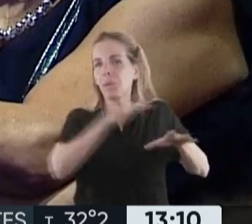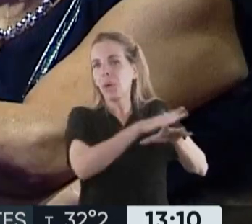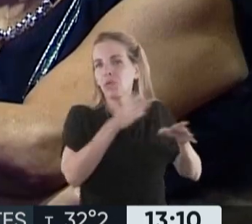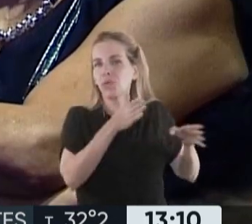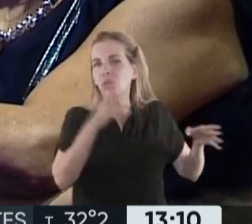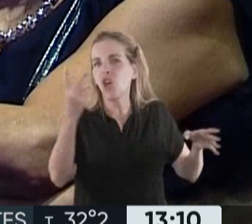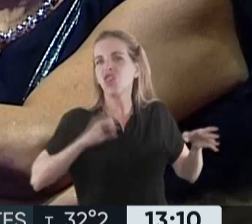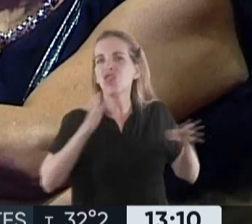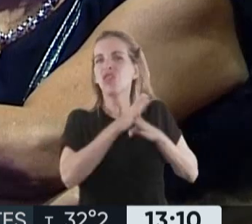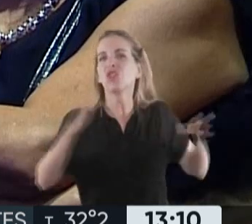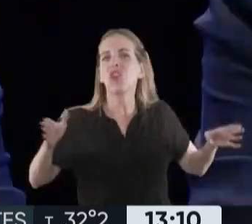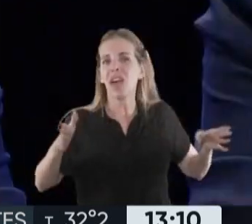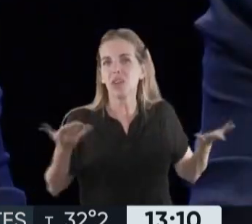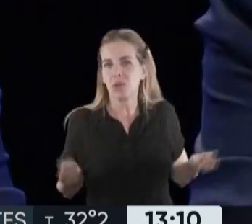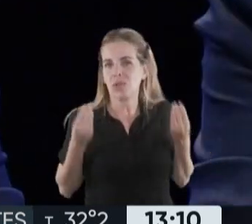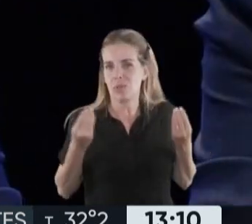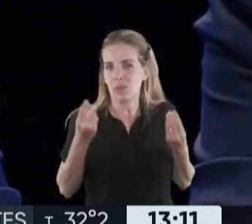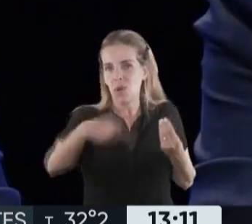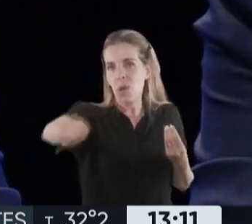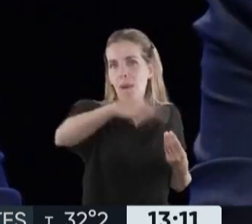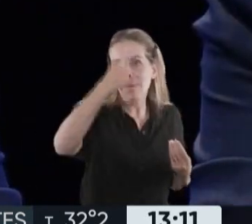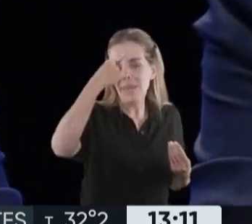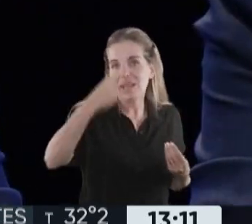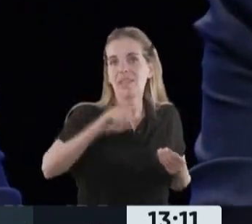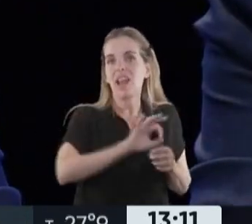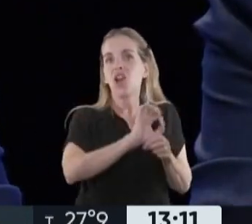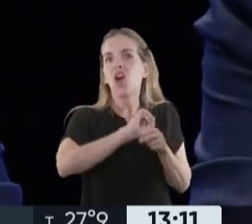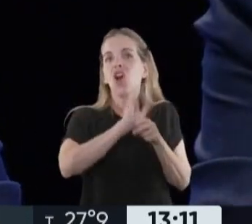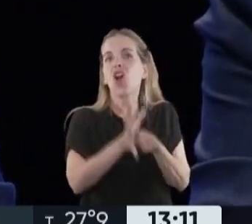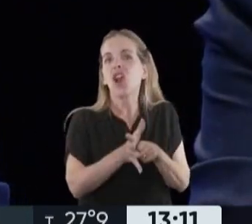Piensen ustedes que la pandemia apareció,